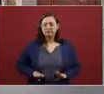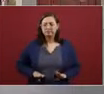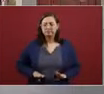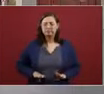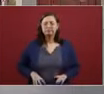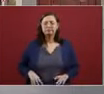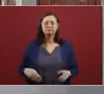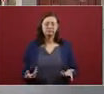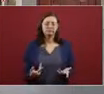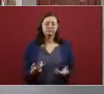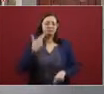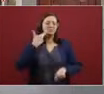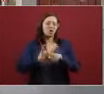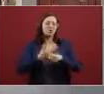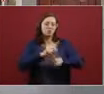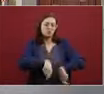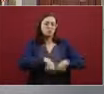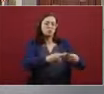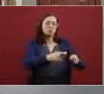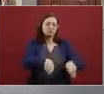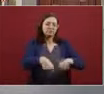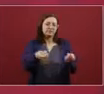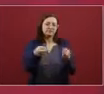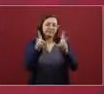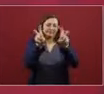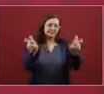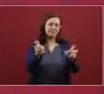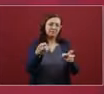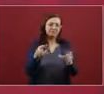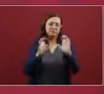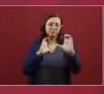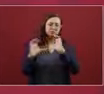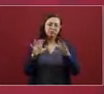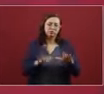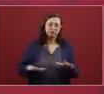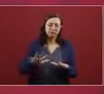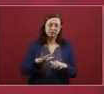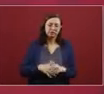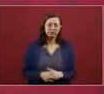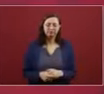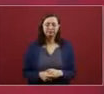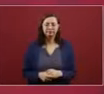tienen a su cargo la comunicación social. Ahora se